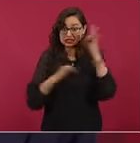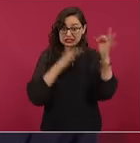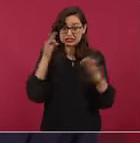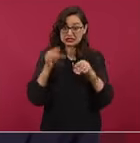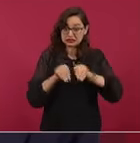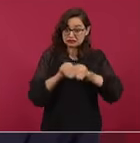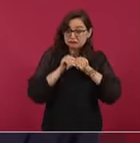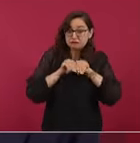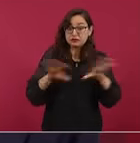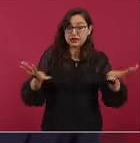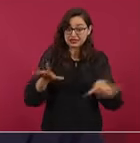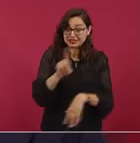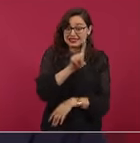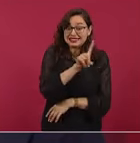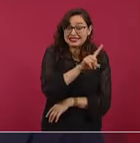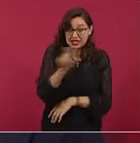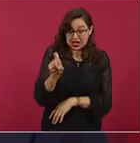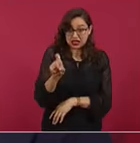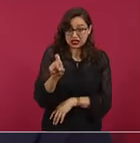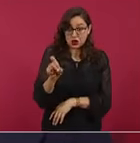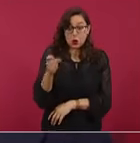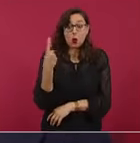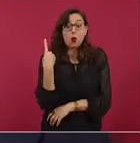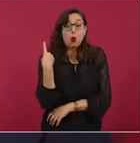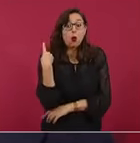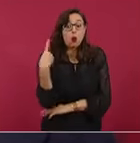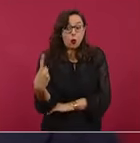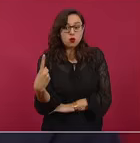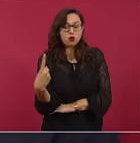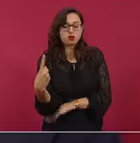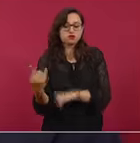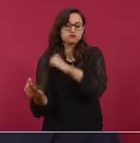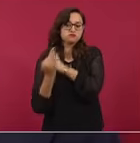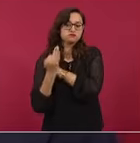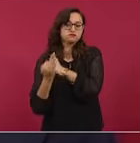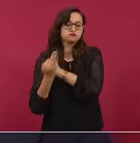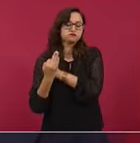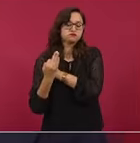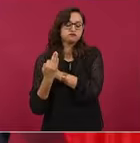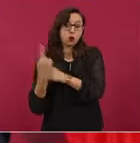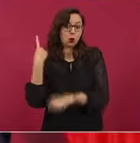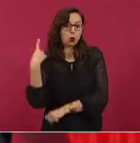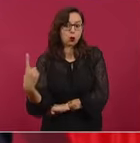artículos, 100, uno a favor,